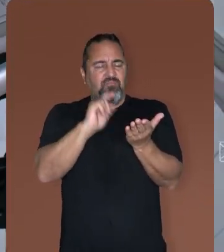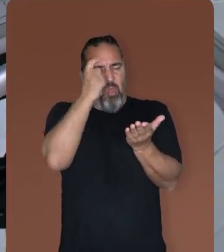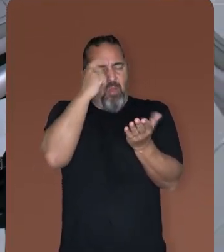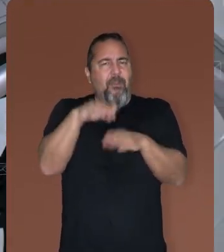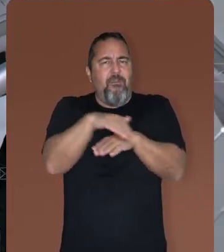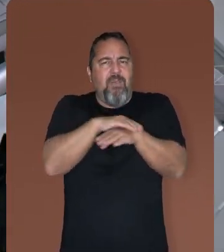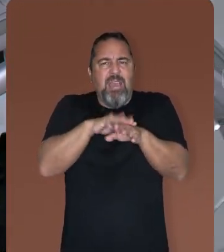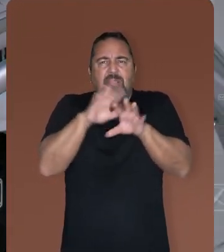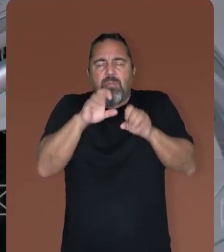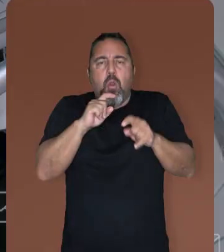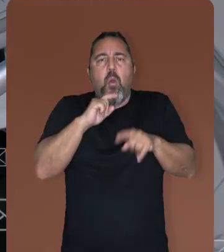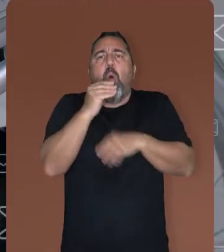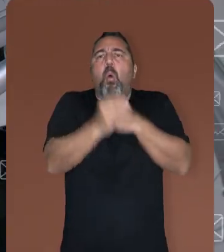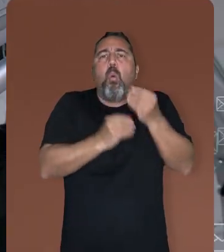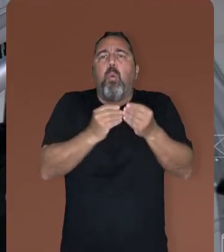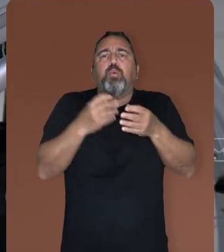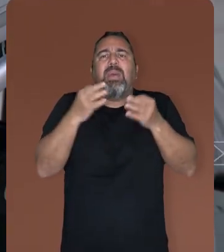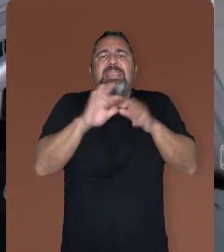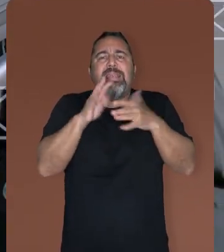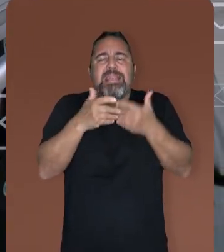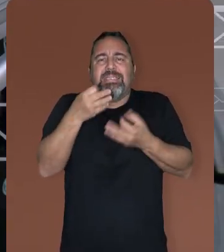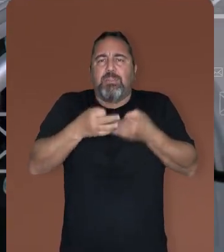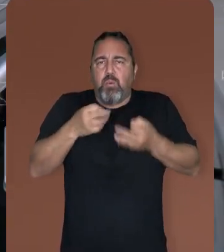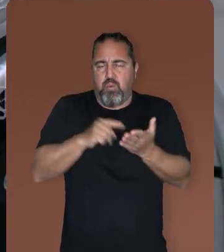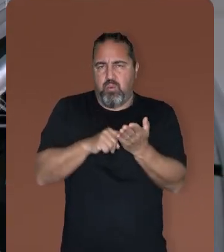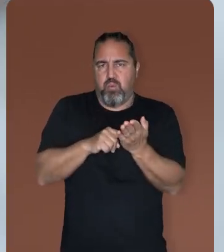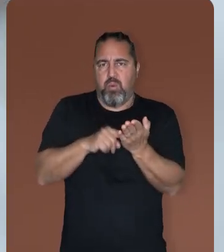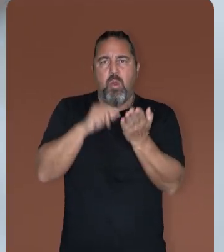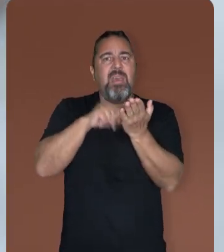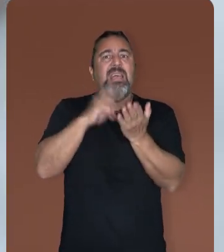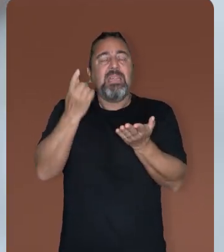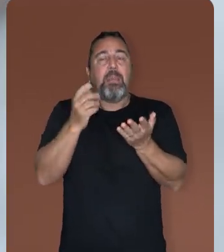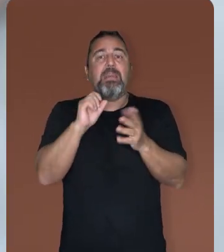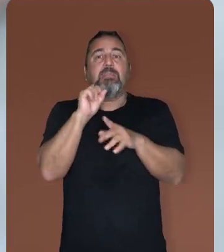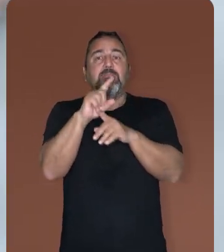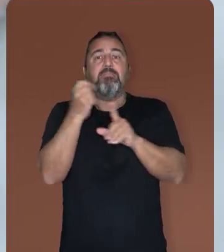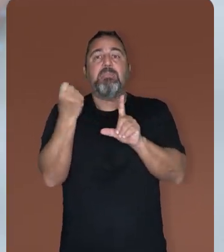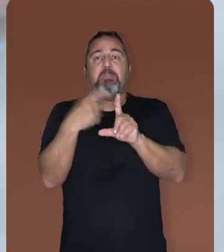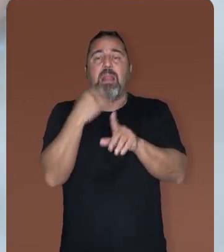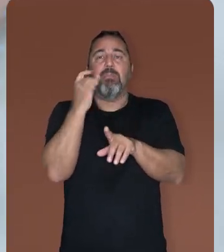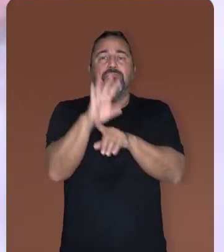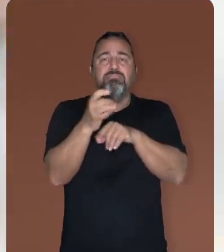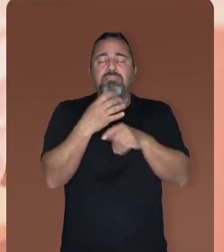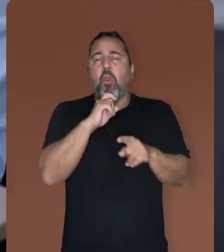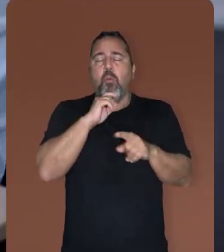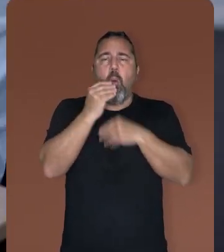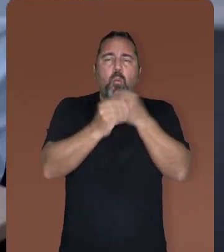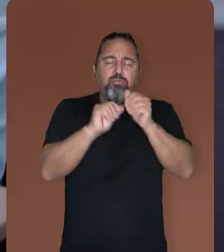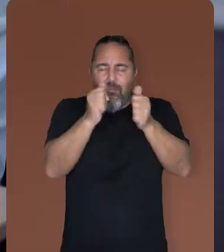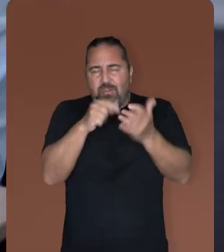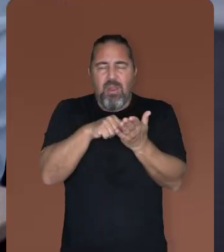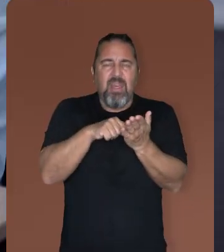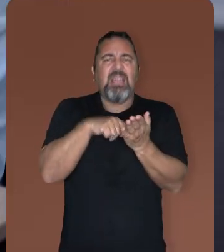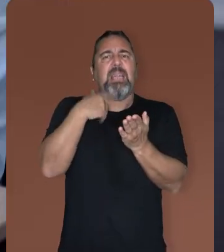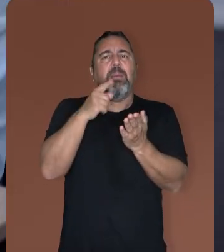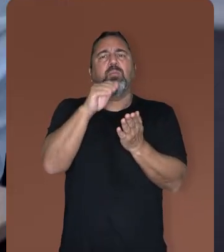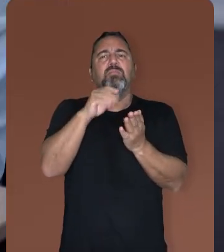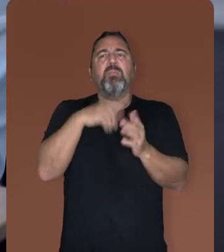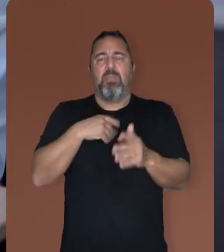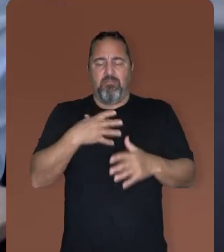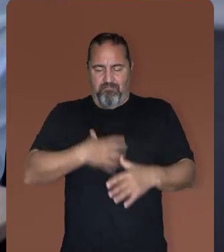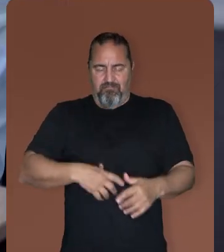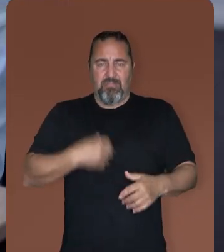Aprenderás desde conceptos básicos como o uso seguro de Internet e a configuración de correos electrónicos, ata como mellorar a